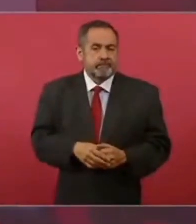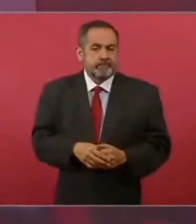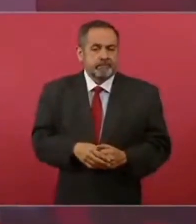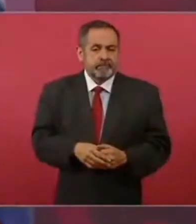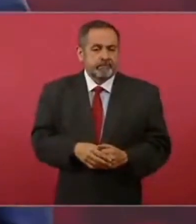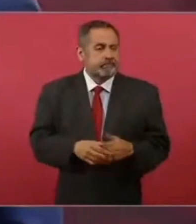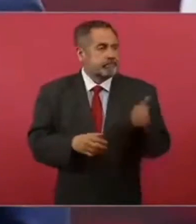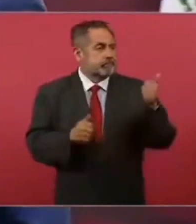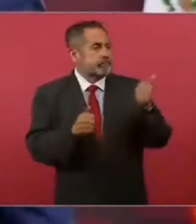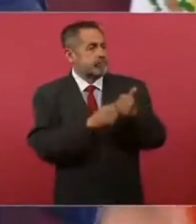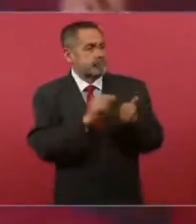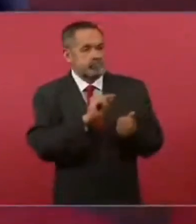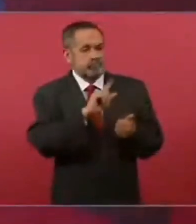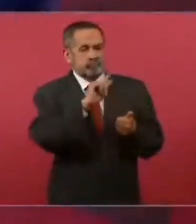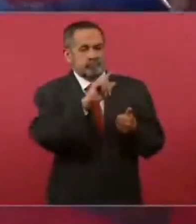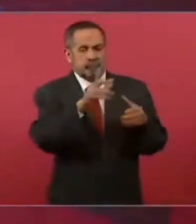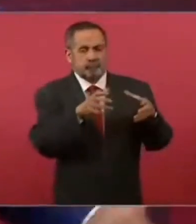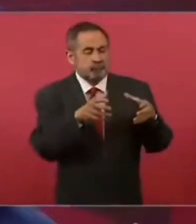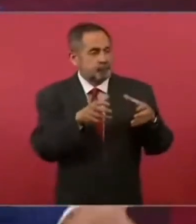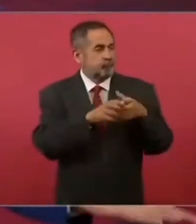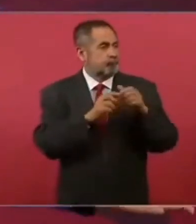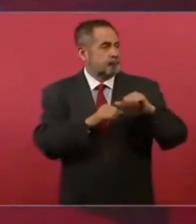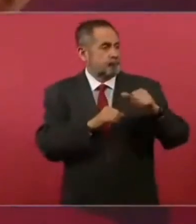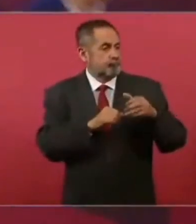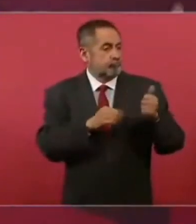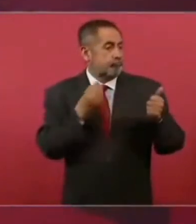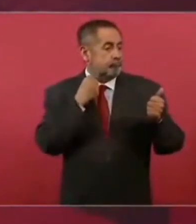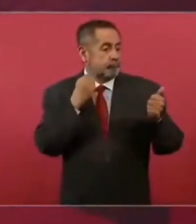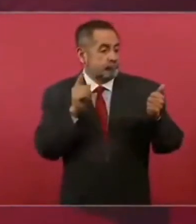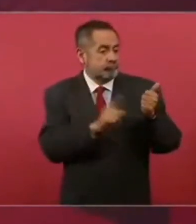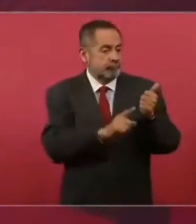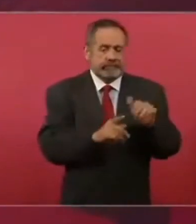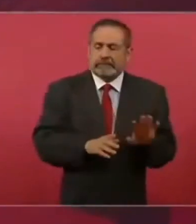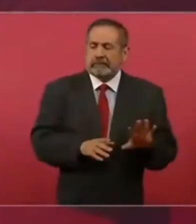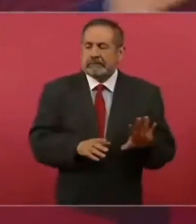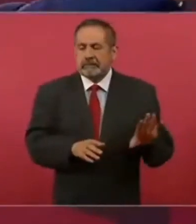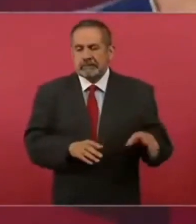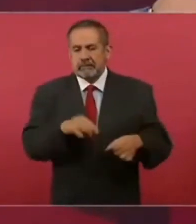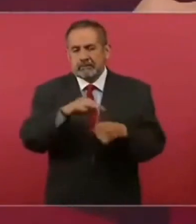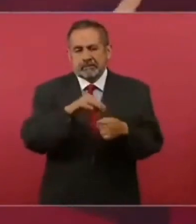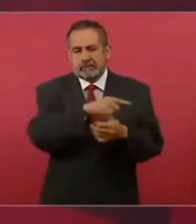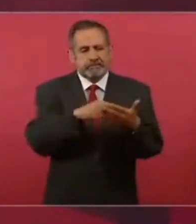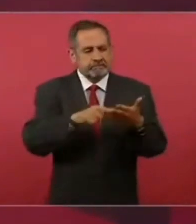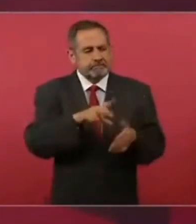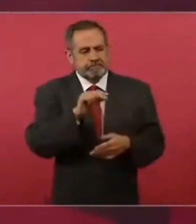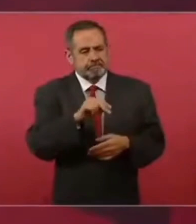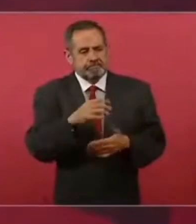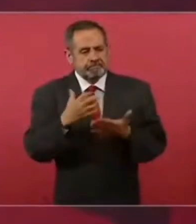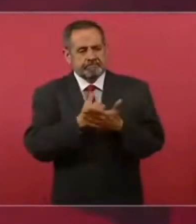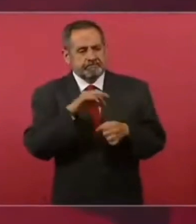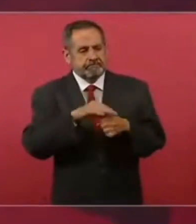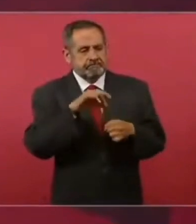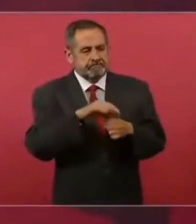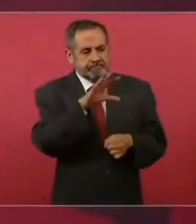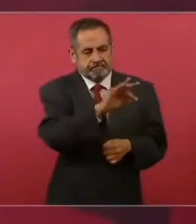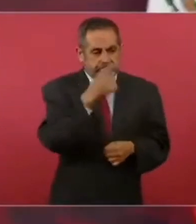potentados Ese no va a salir eso no va a ganar